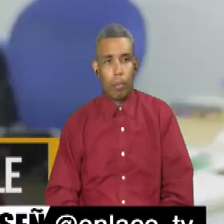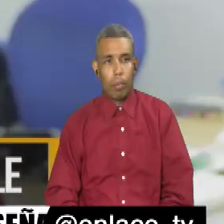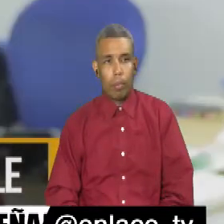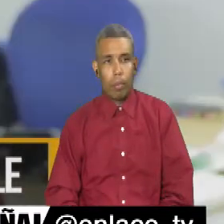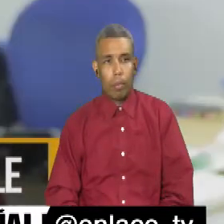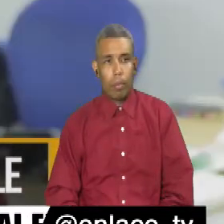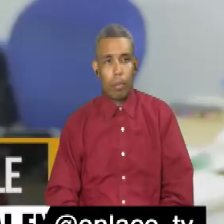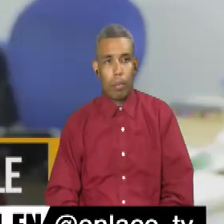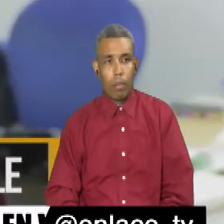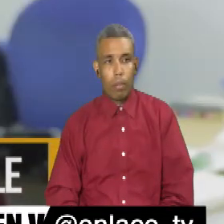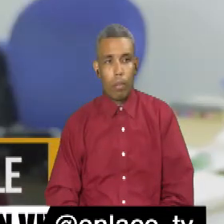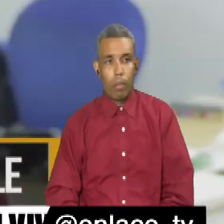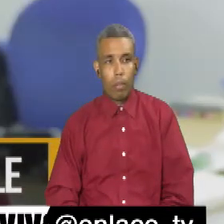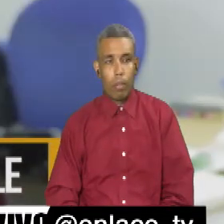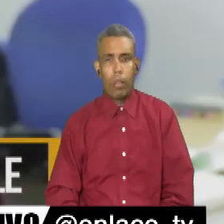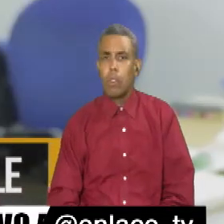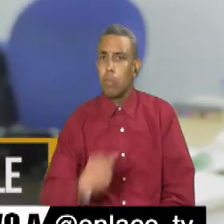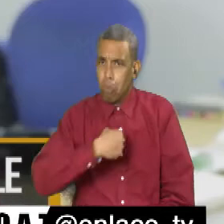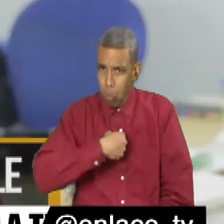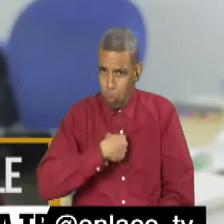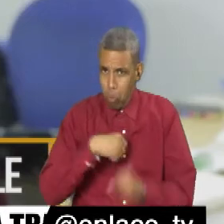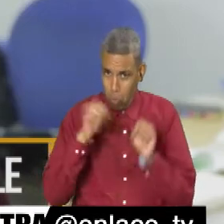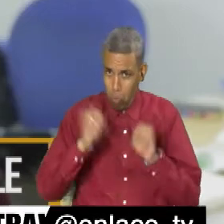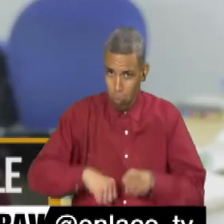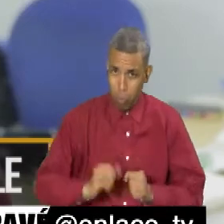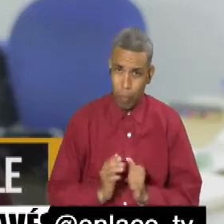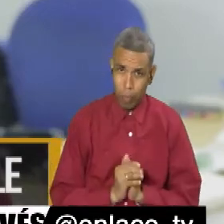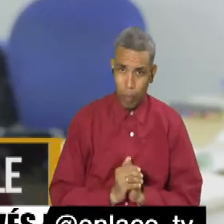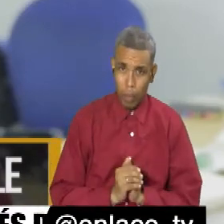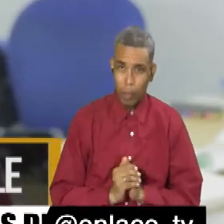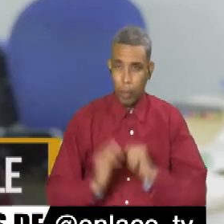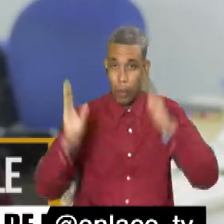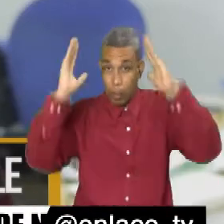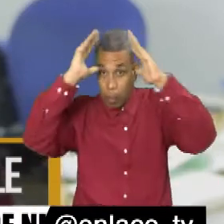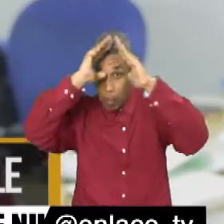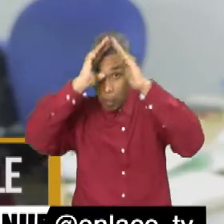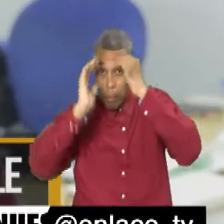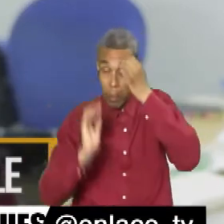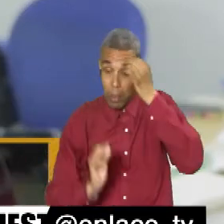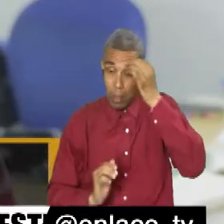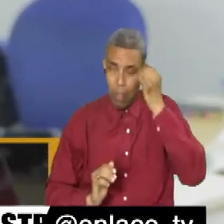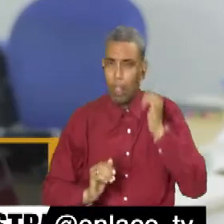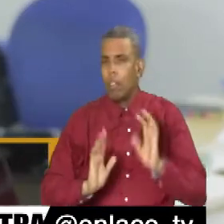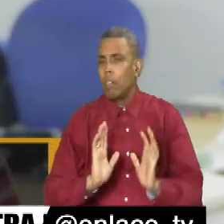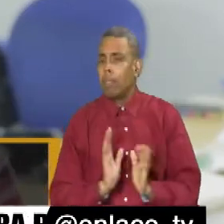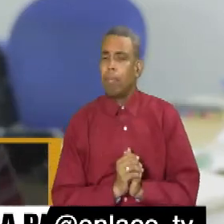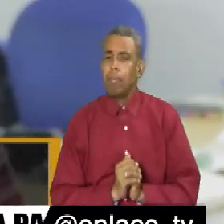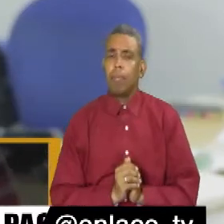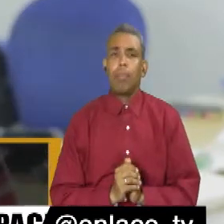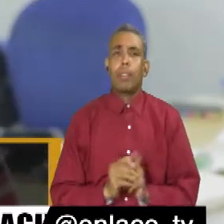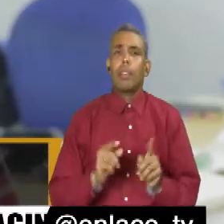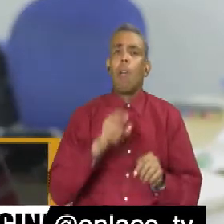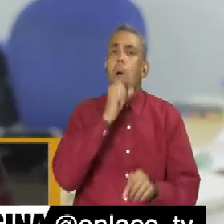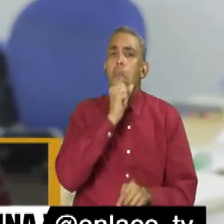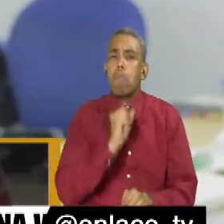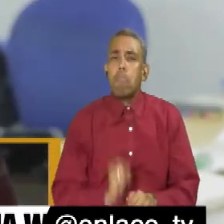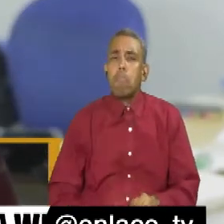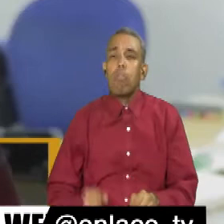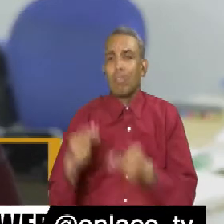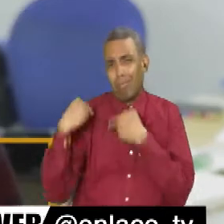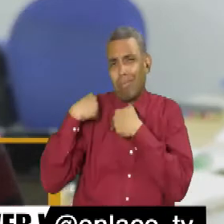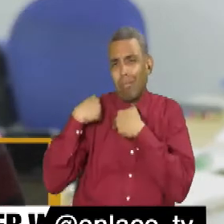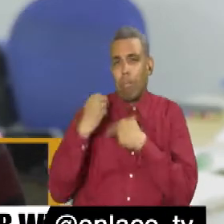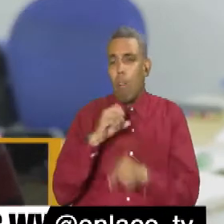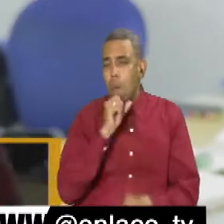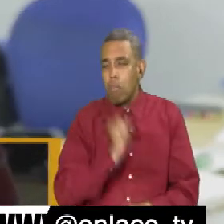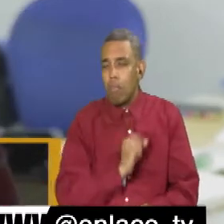abro mi puerta de mi casa, ahí aparecen 5 o 3 abuelos ya pidiéndome un tinto, que cómo va si vamos a abrir el restaurante, ¿no? Y yo